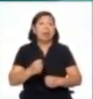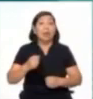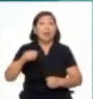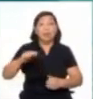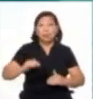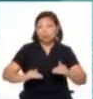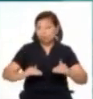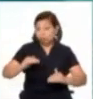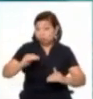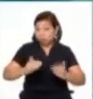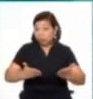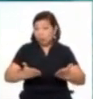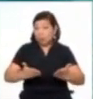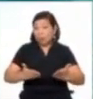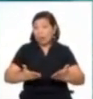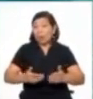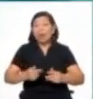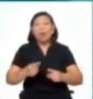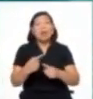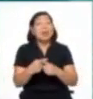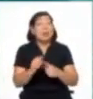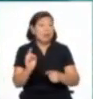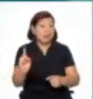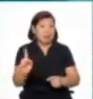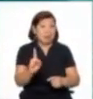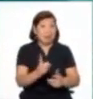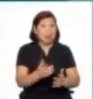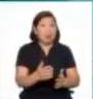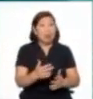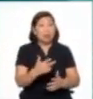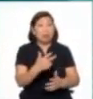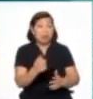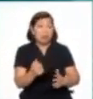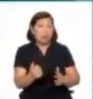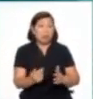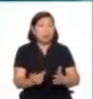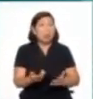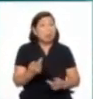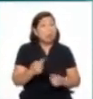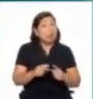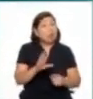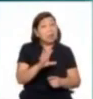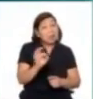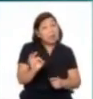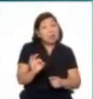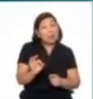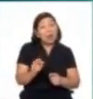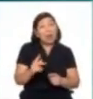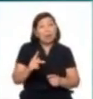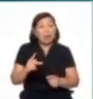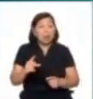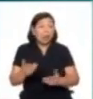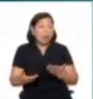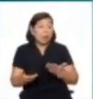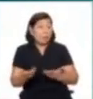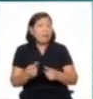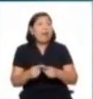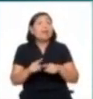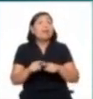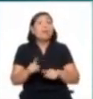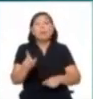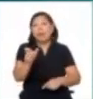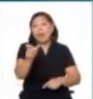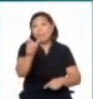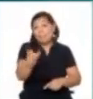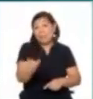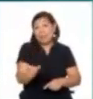persona tiene un requerimiento totalmente independiente, puede tener entre 200 kilocalorías a 500 kilocalorías. Como repito, es dependiendo de la